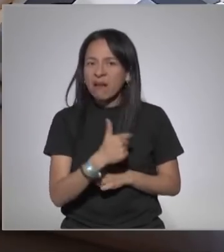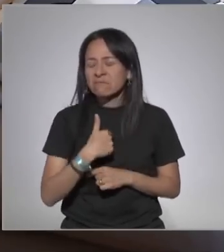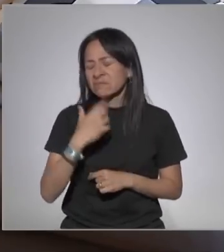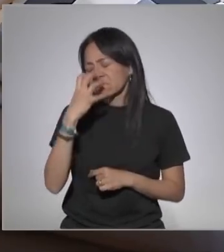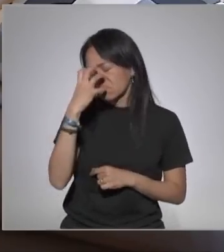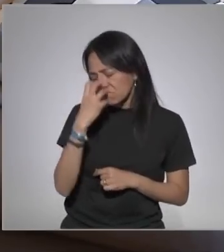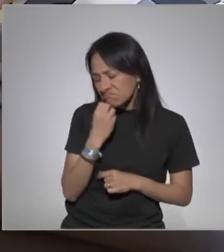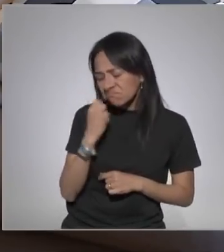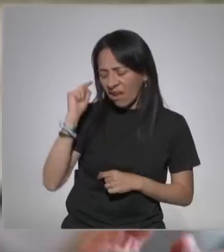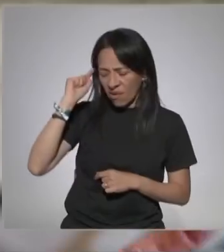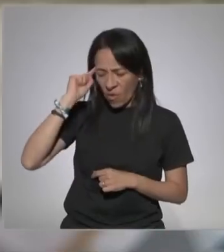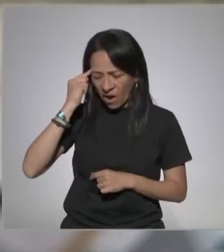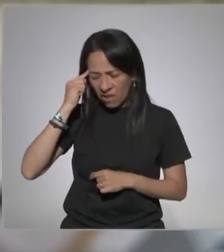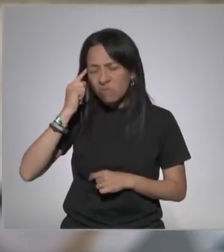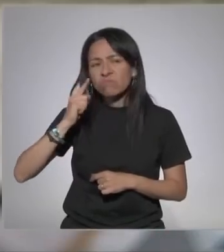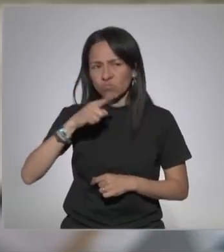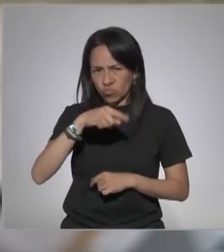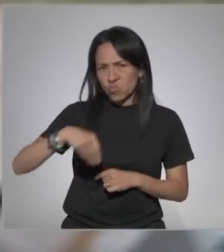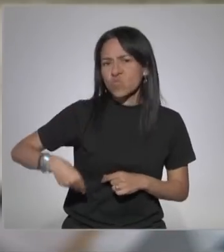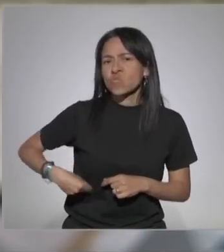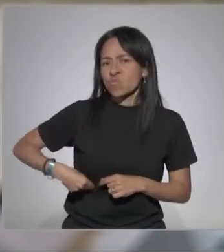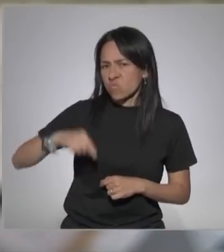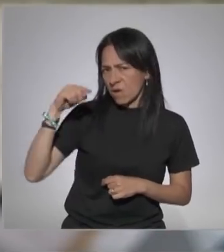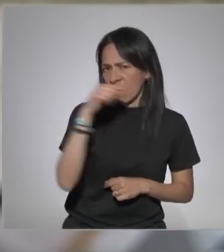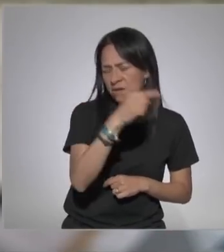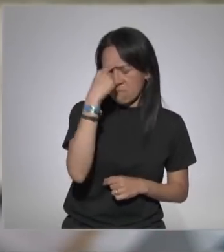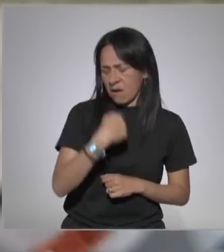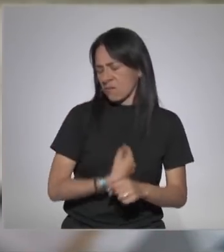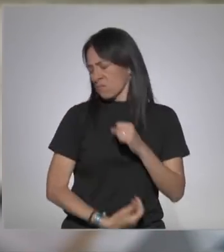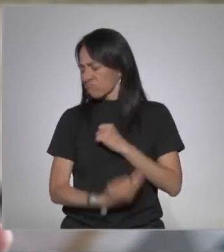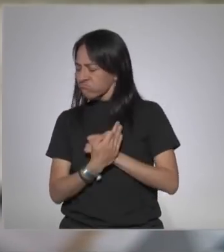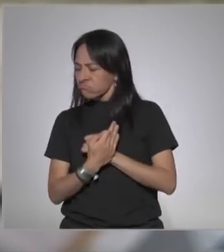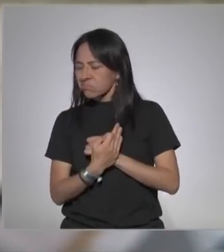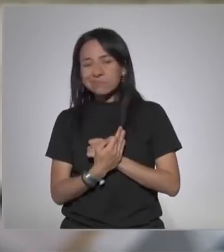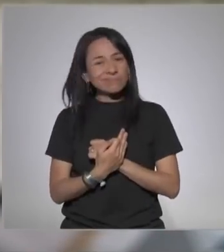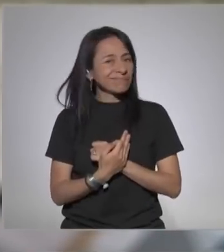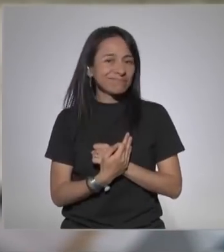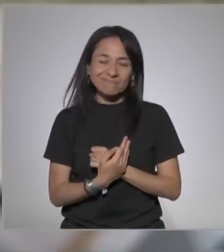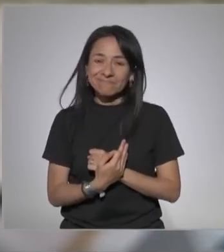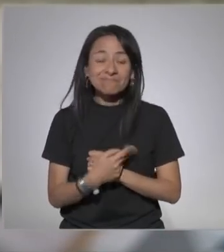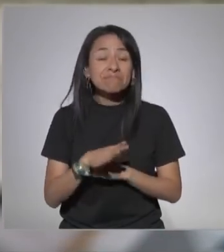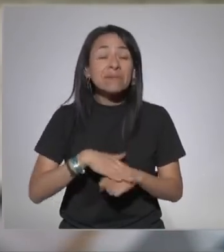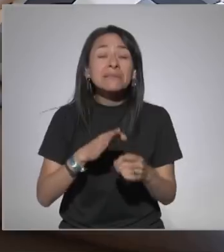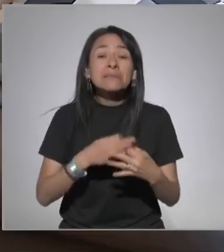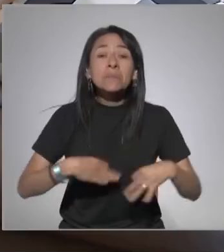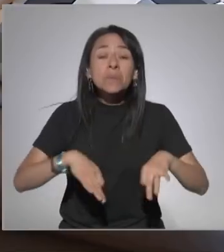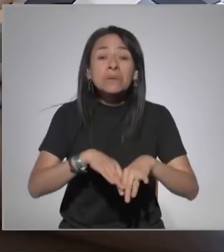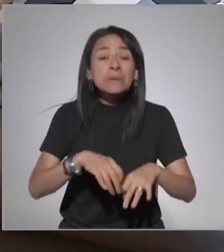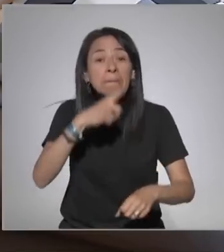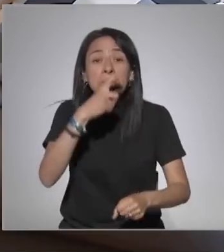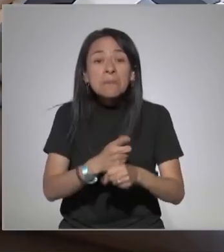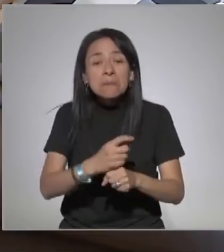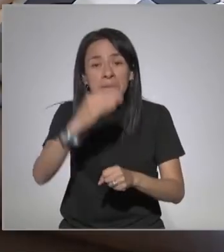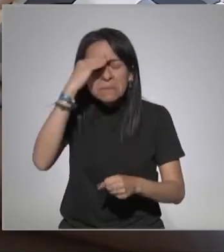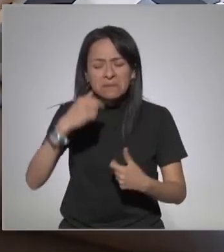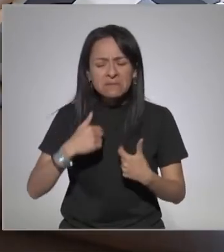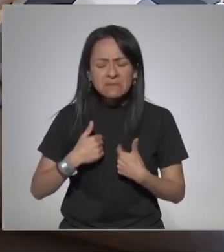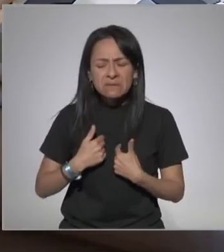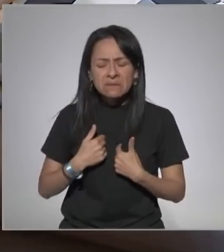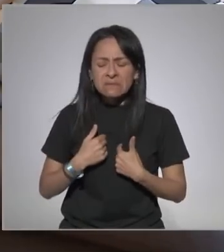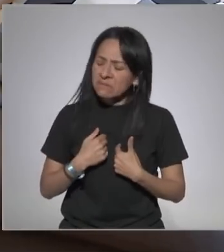estemos, vamos a pensar que es el otro, como un mecanismo de defensa. Pero lo más útil es pensar en yo qué hice, o yo qué puedo